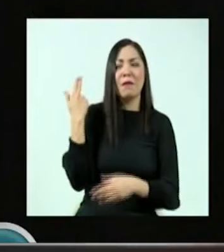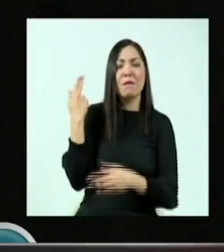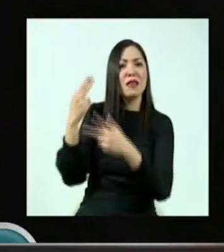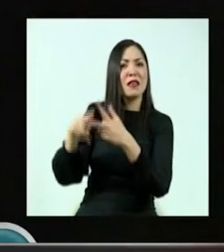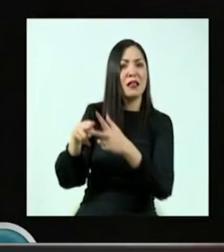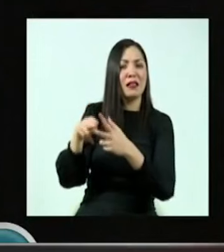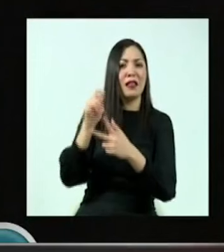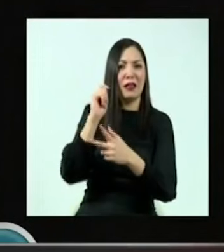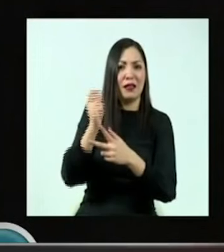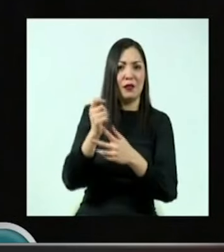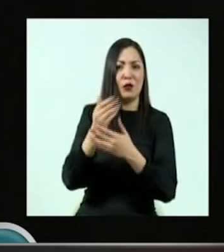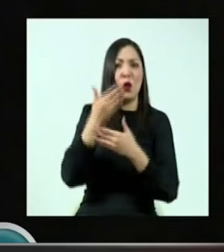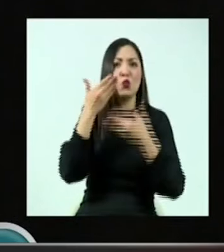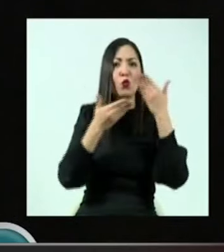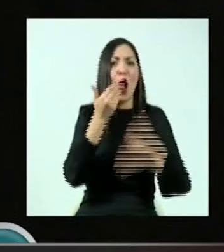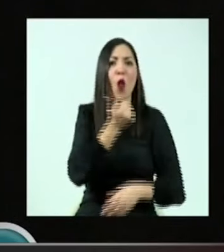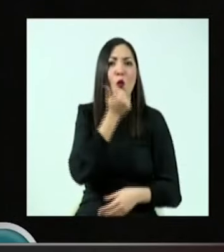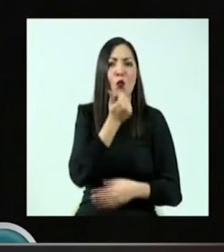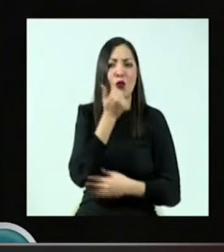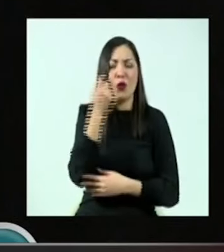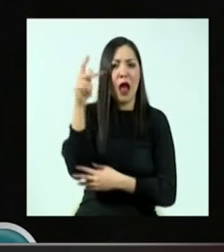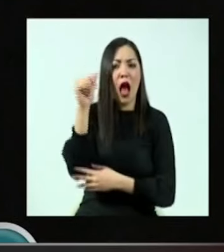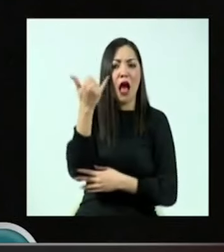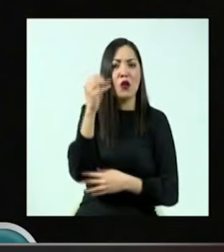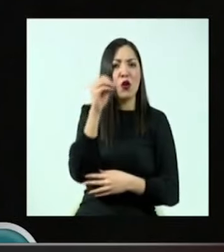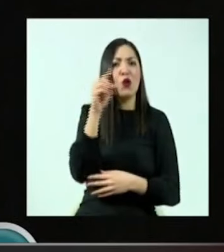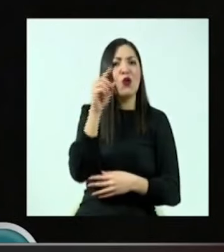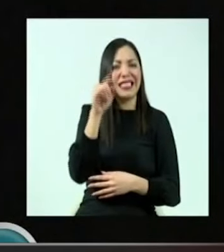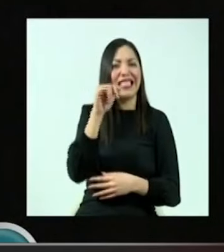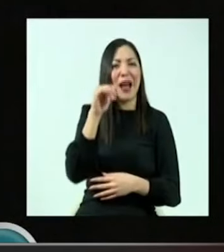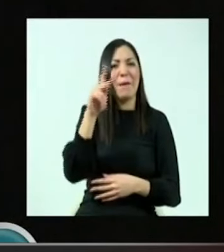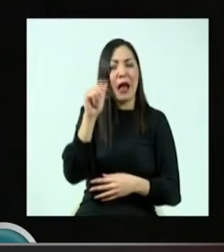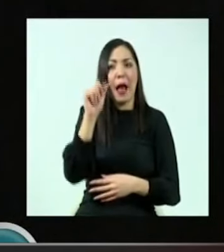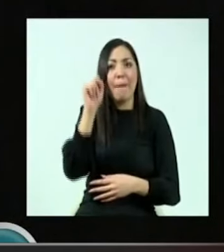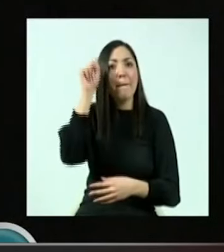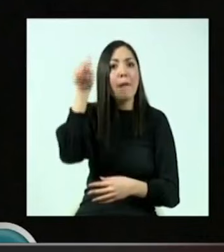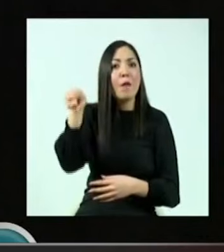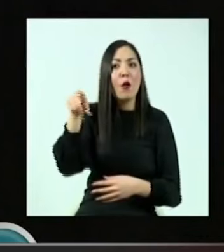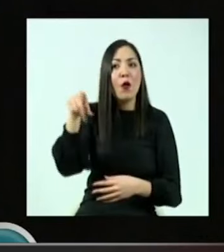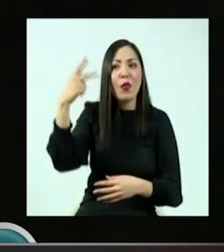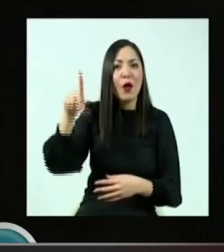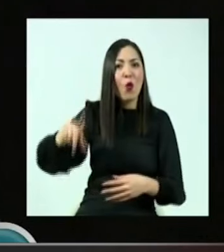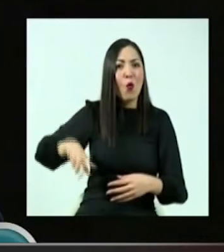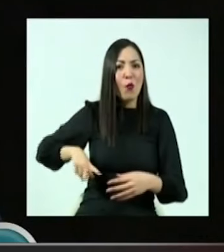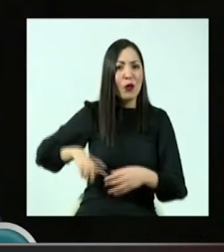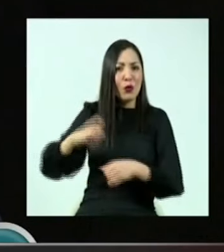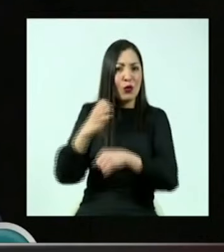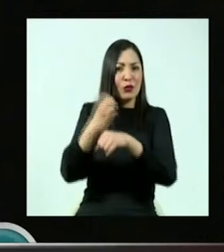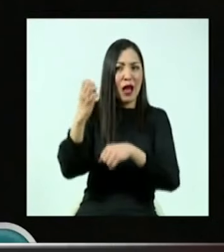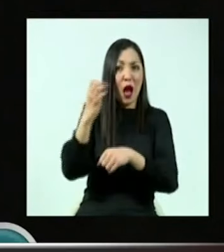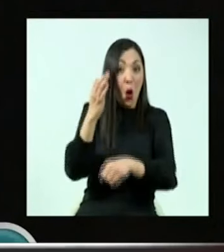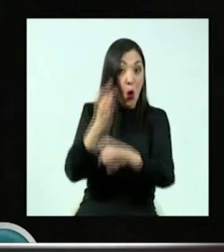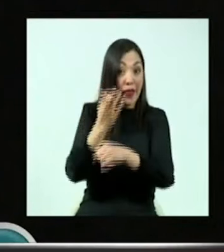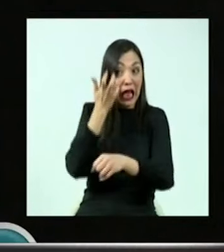cartulinas, las fotos y hasta los insultos, mientras que no se abundó en los planes de gobierno ni cómo ejecutarlos.